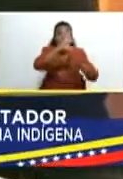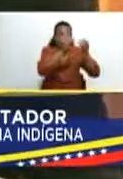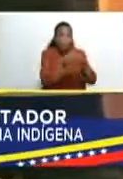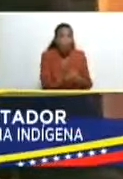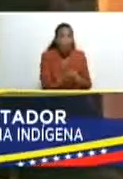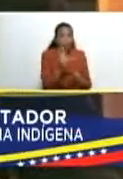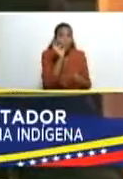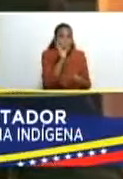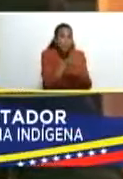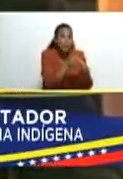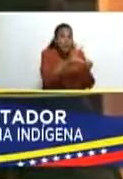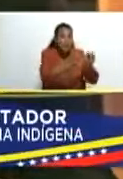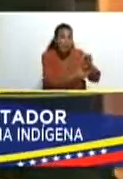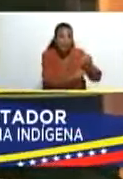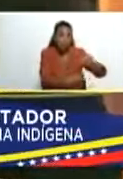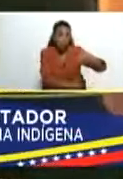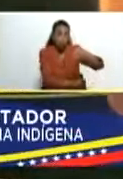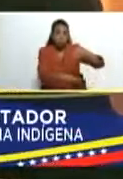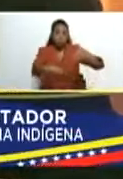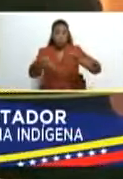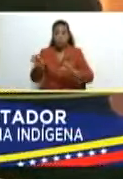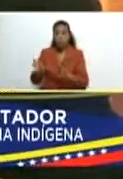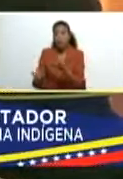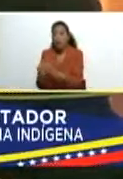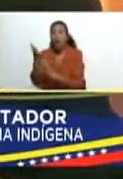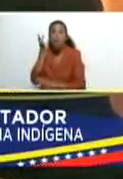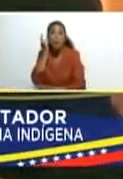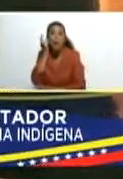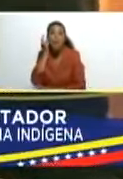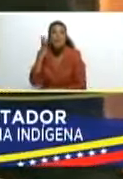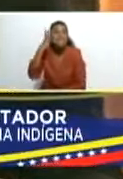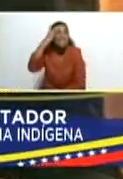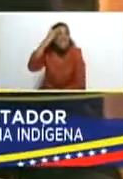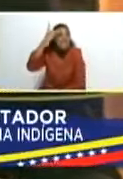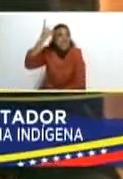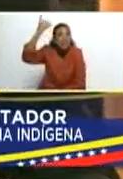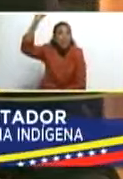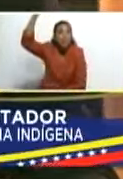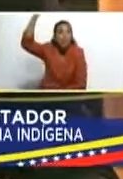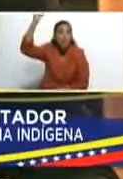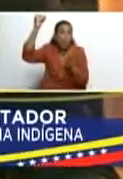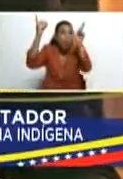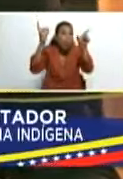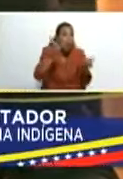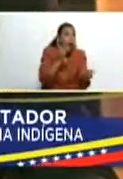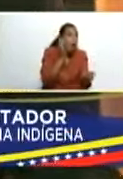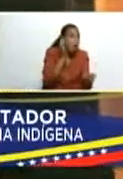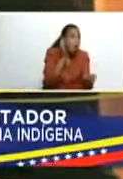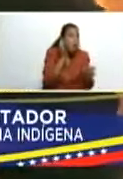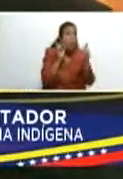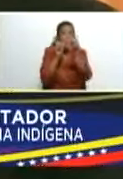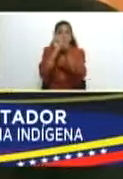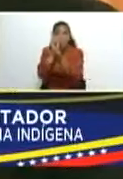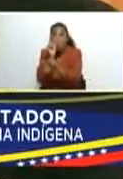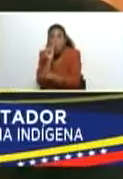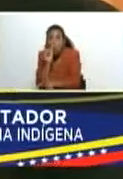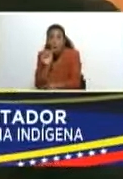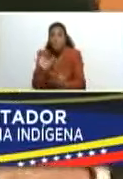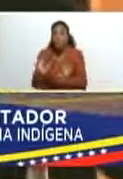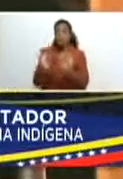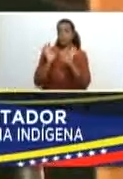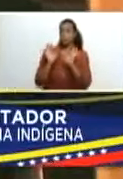mujer. Ahora, si Dios hubiera querido hacer un hombre y una mujer